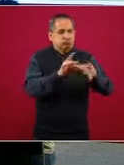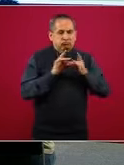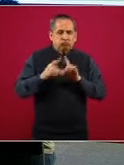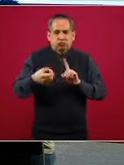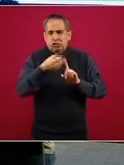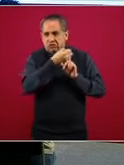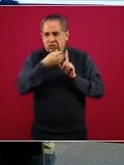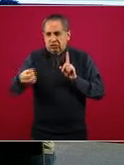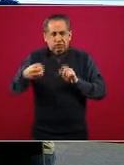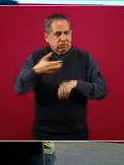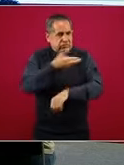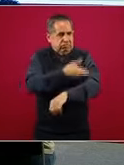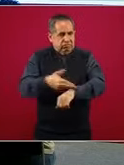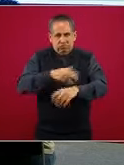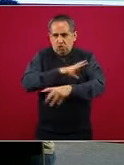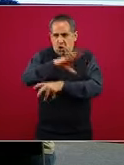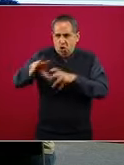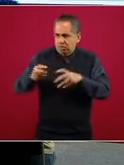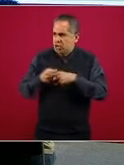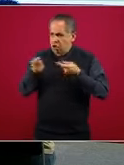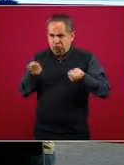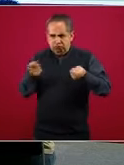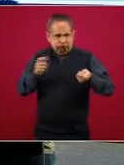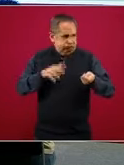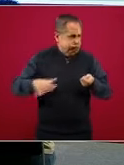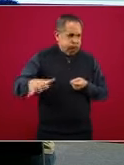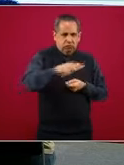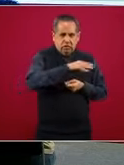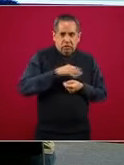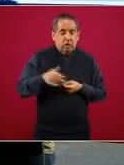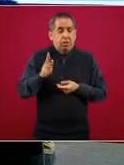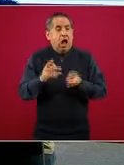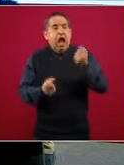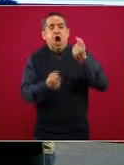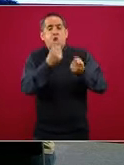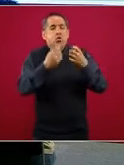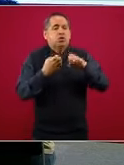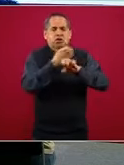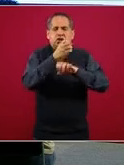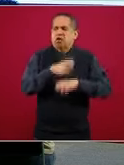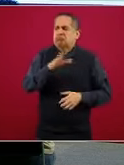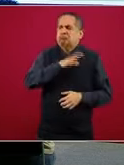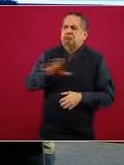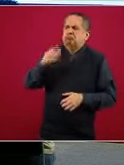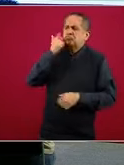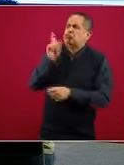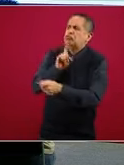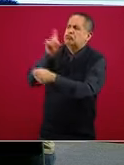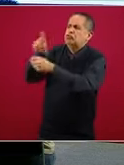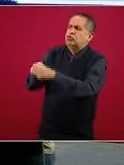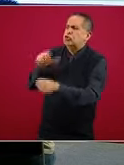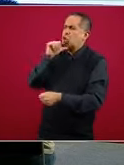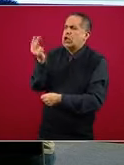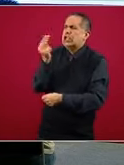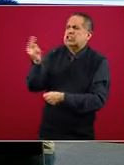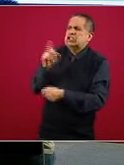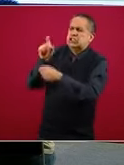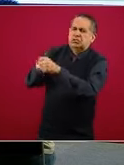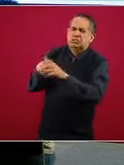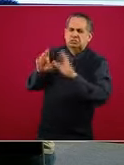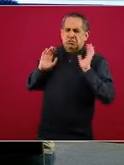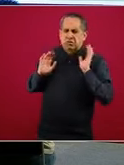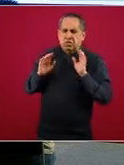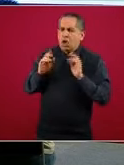armonización de capacidades en el país. Pero hubo estados que dijeron, nosotros no necesitamos ese modelo,